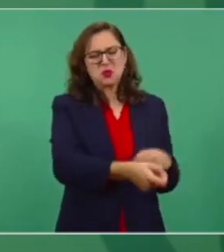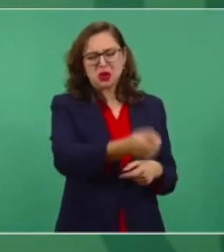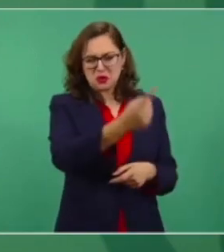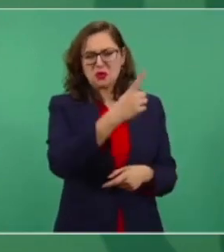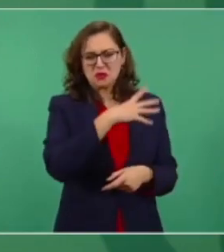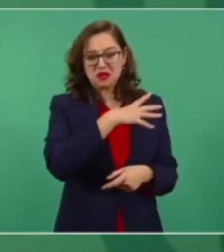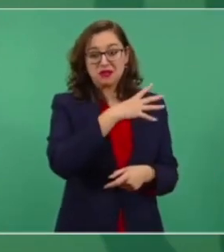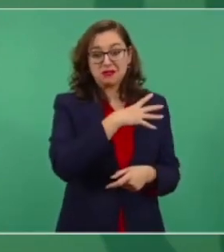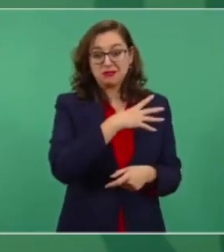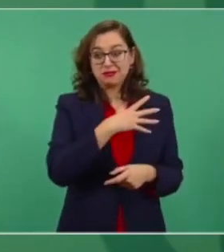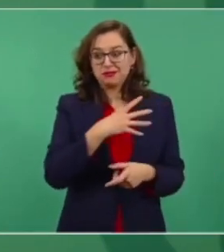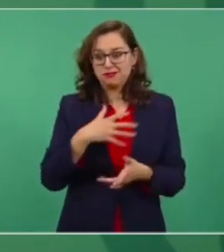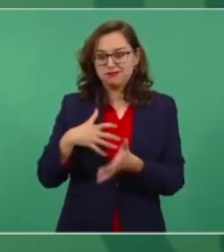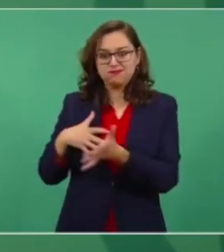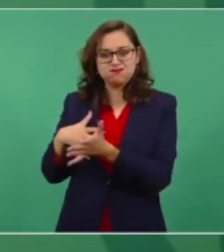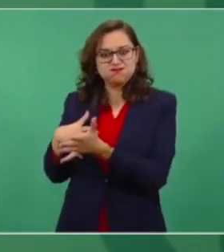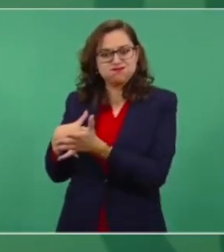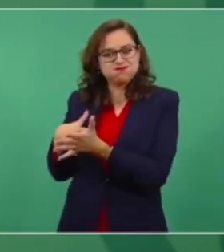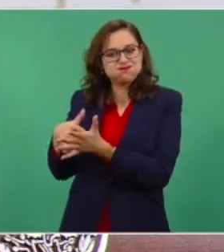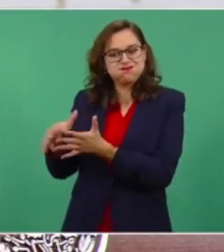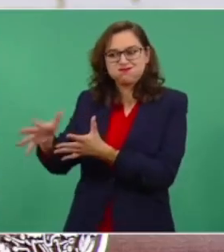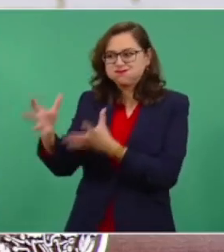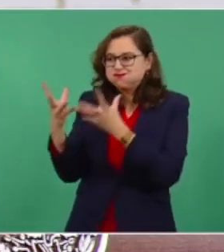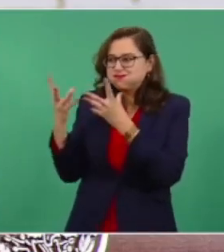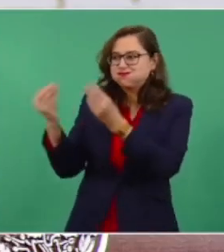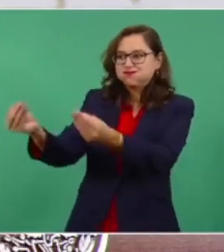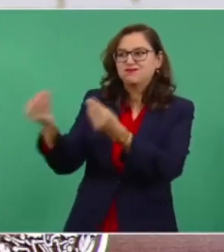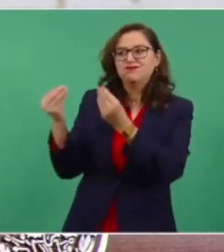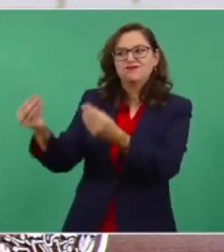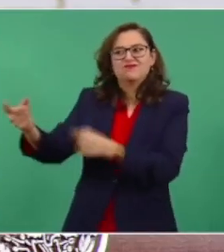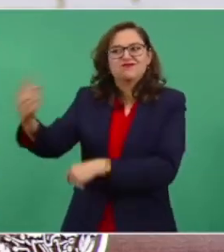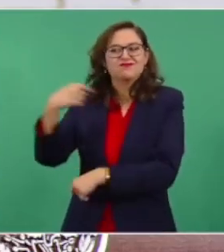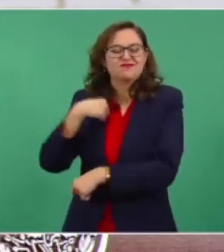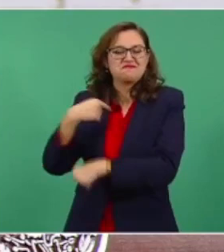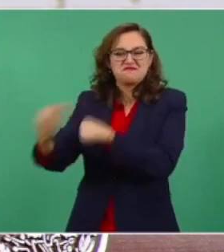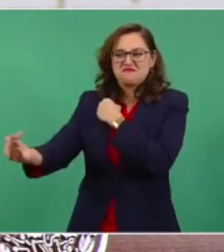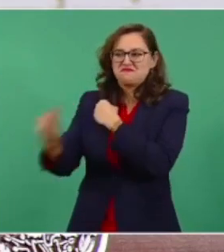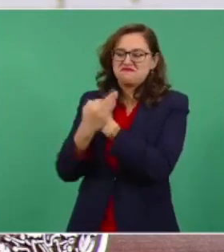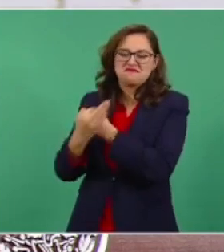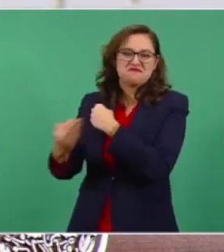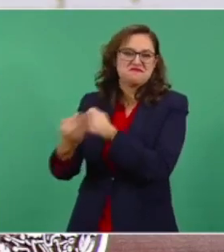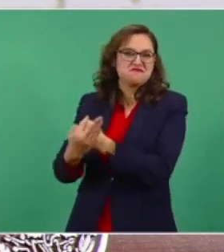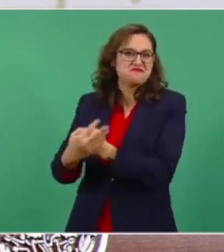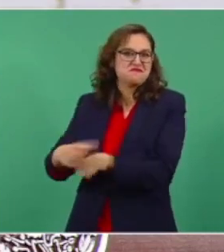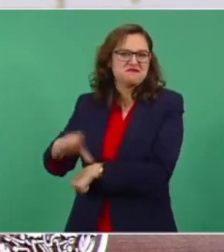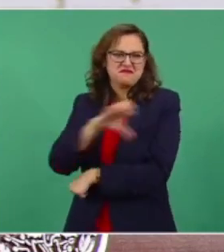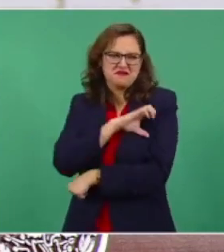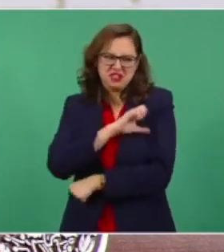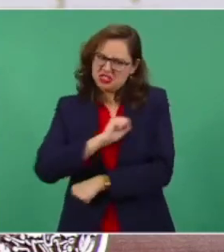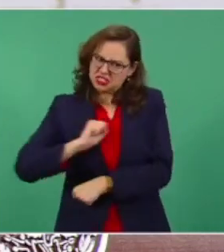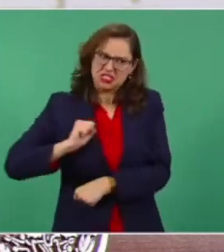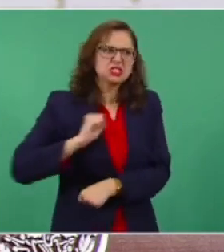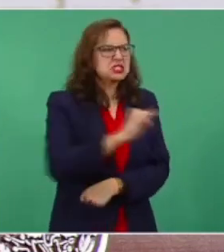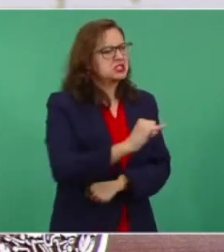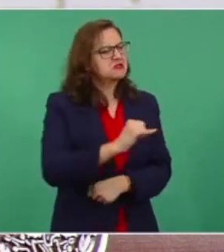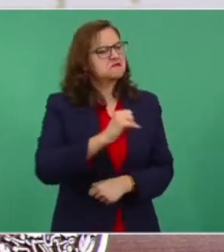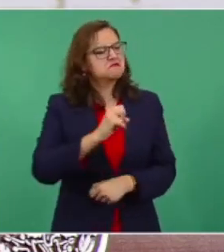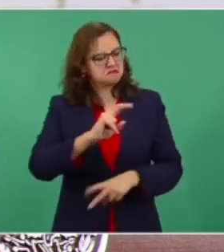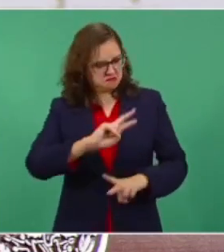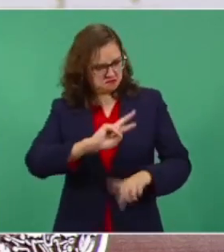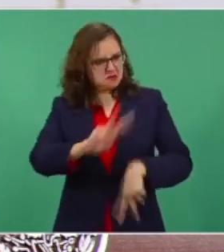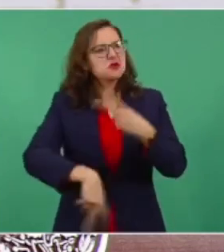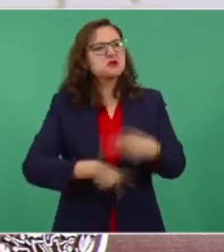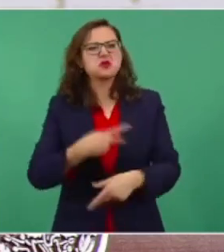me dicen adelante, estamos con usted, y me desean